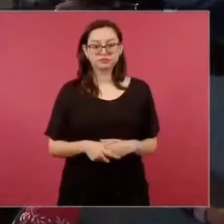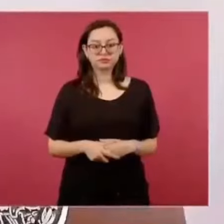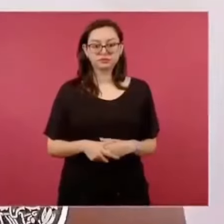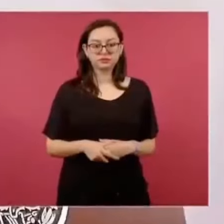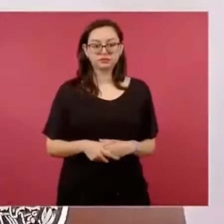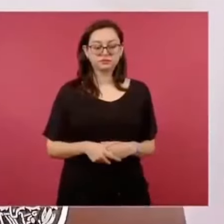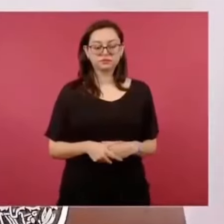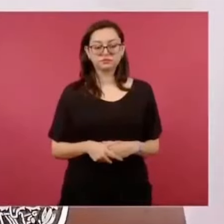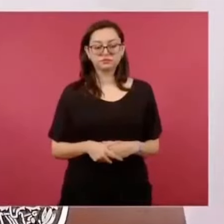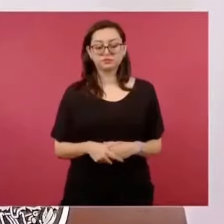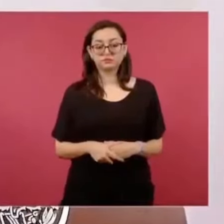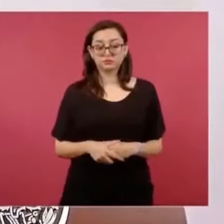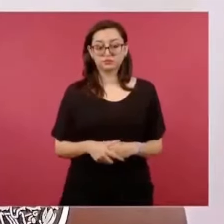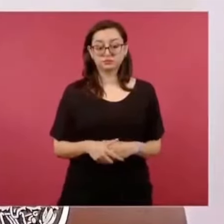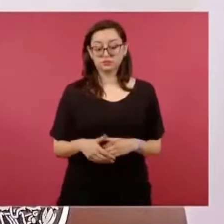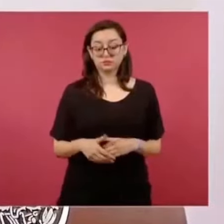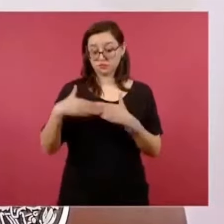gobernar